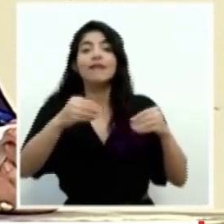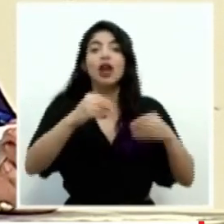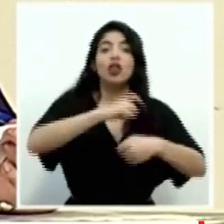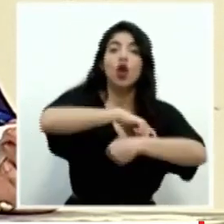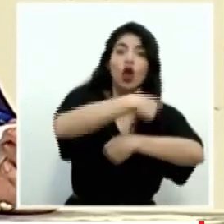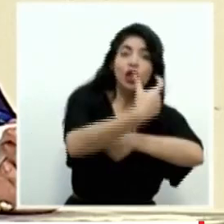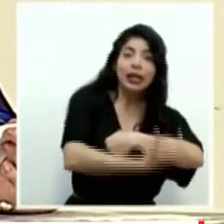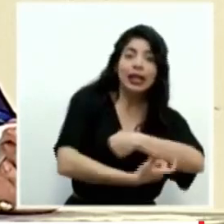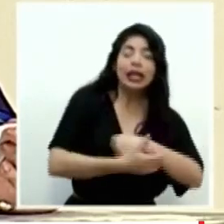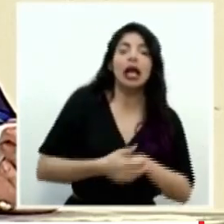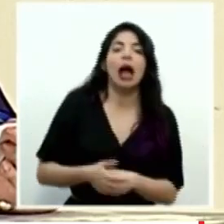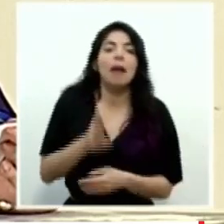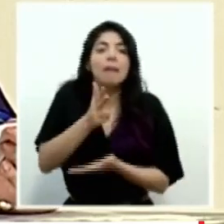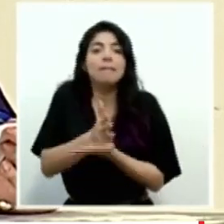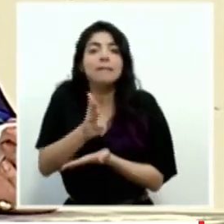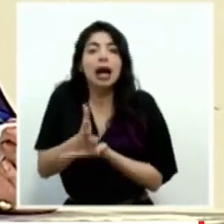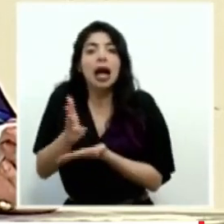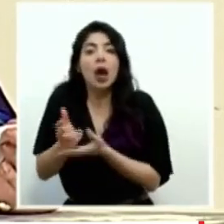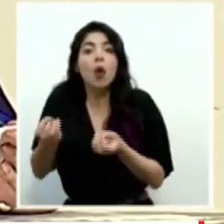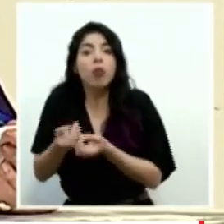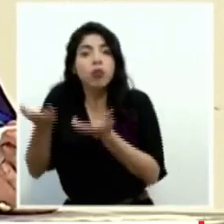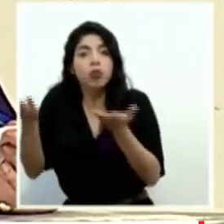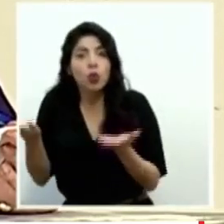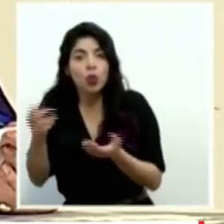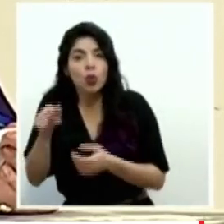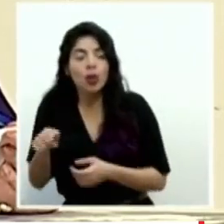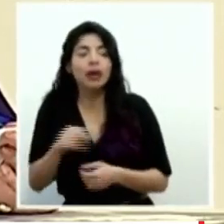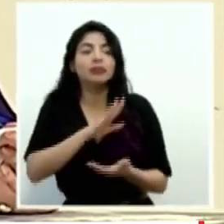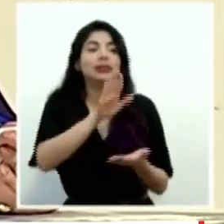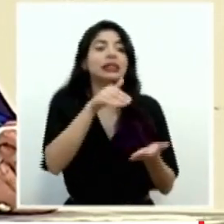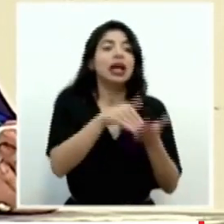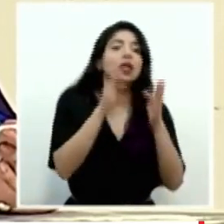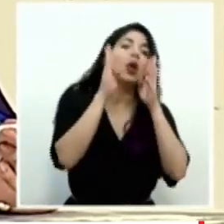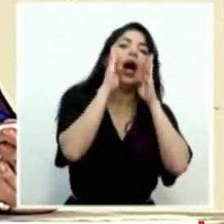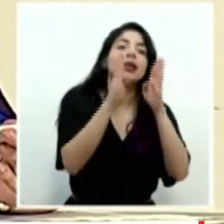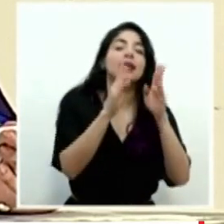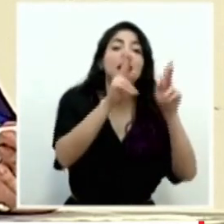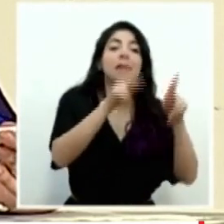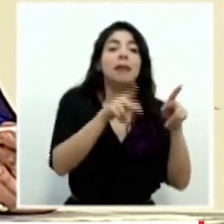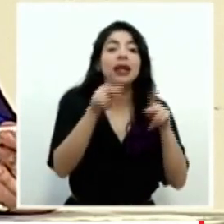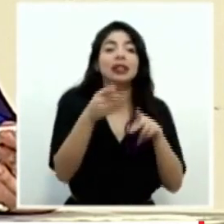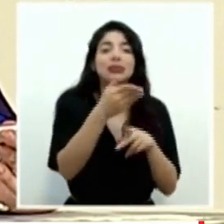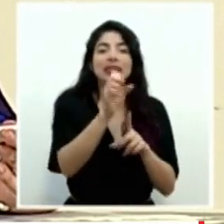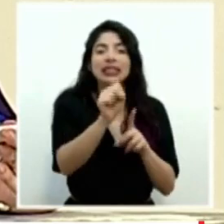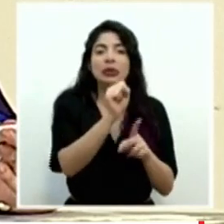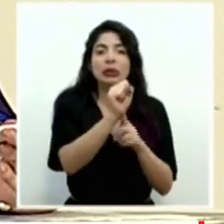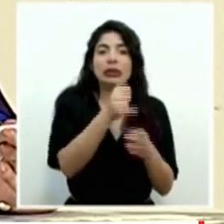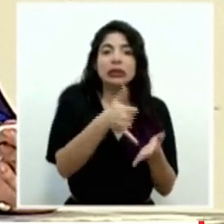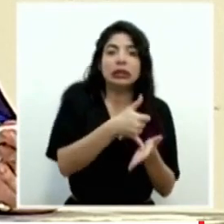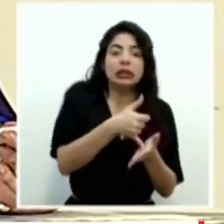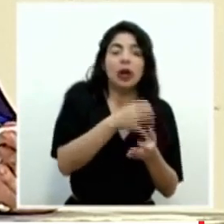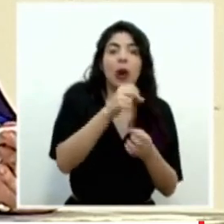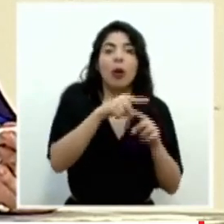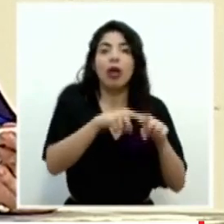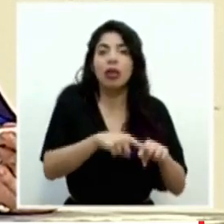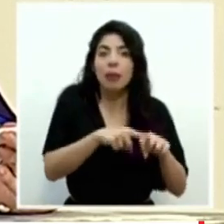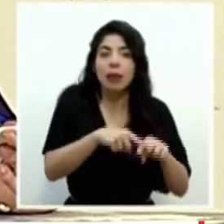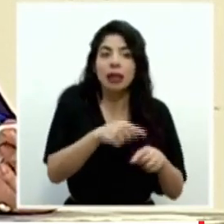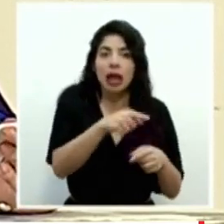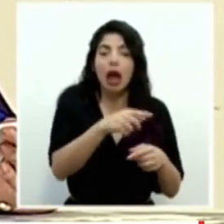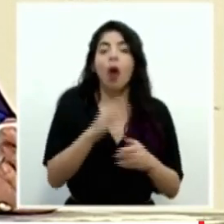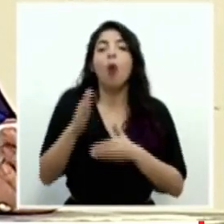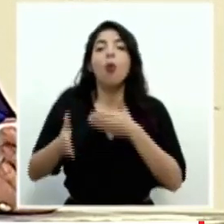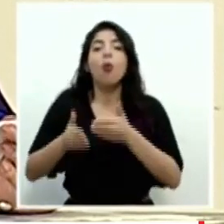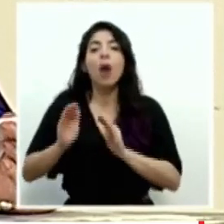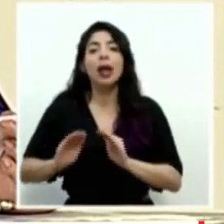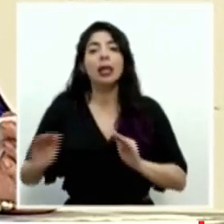lotería, estacionamientos o parqueos públicos, centros de atención de personas en condición de vulnerabilidad y dependencia,